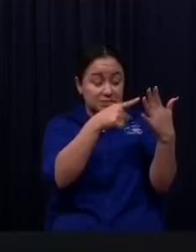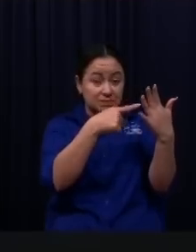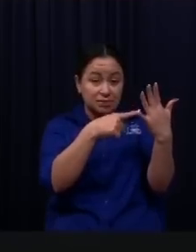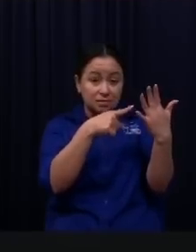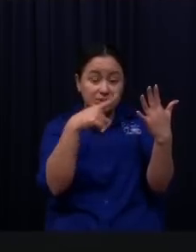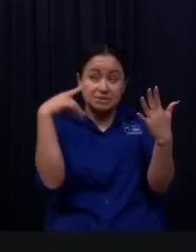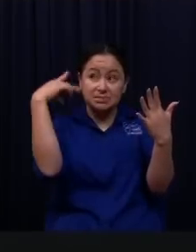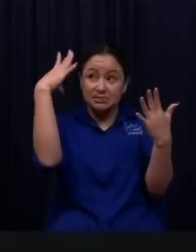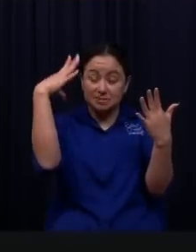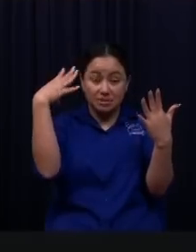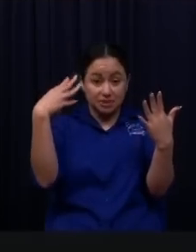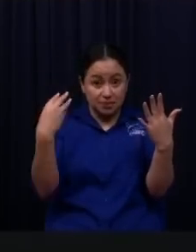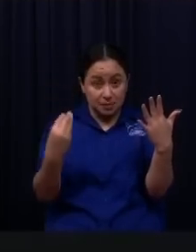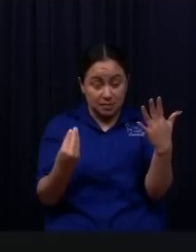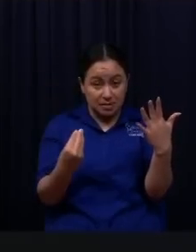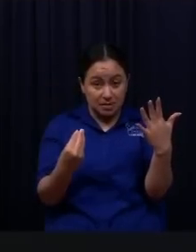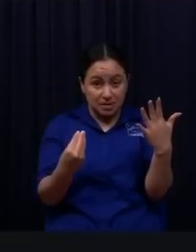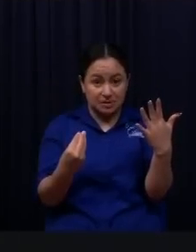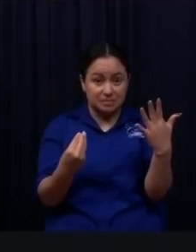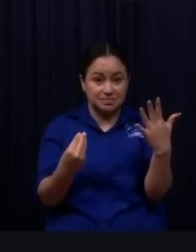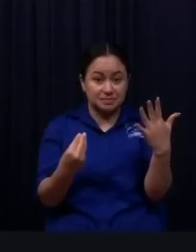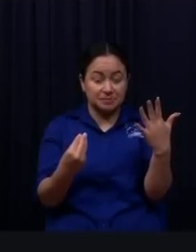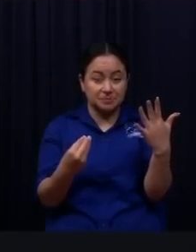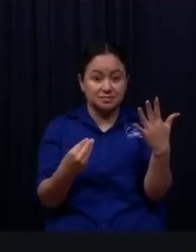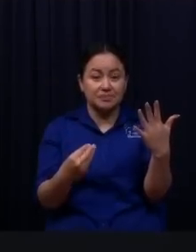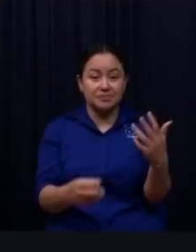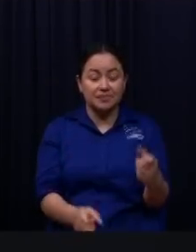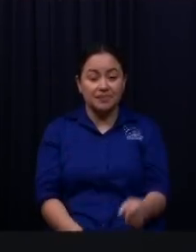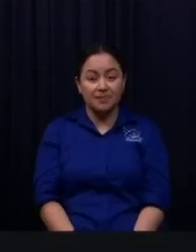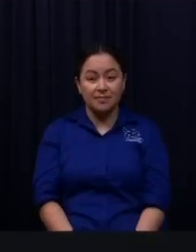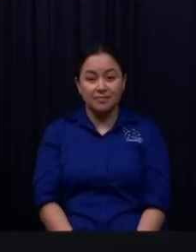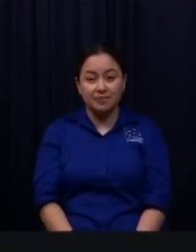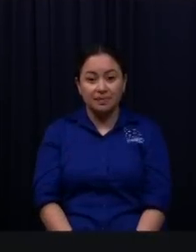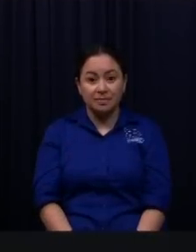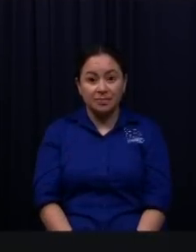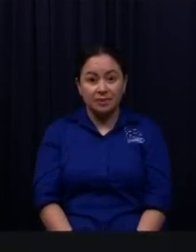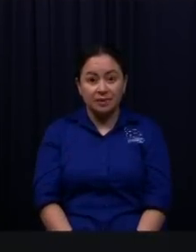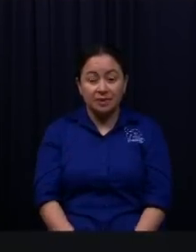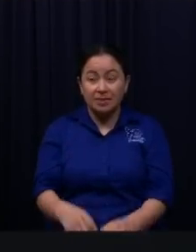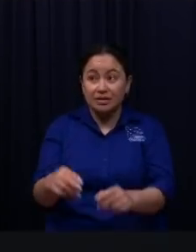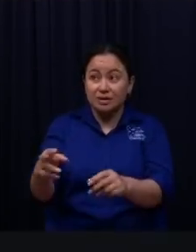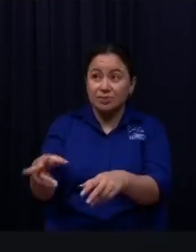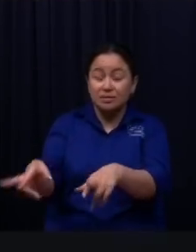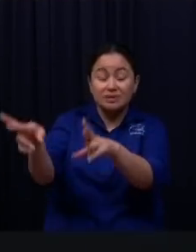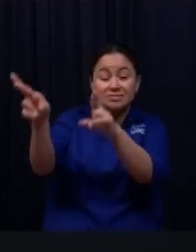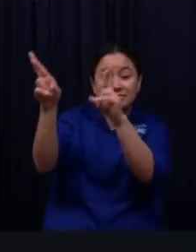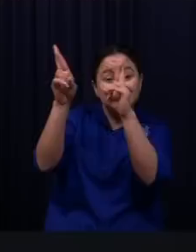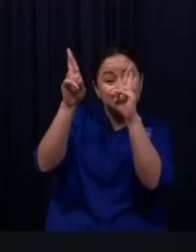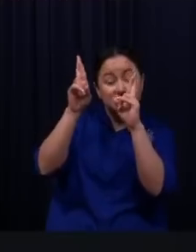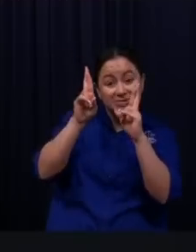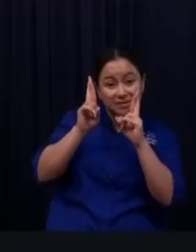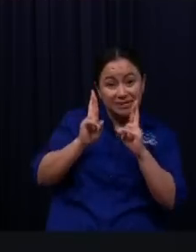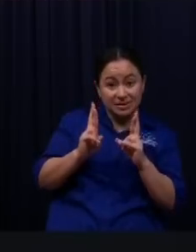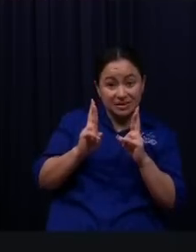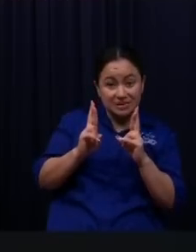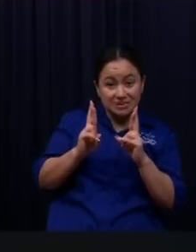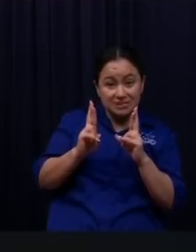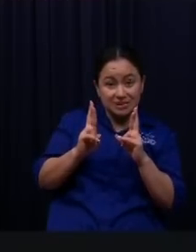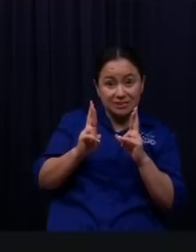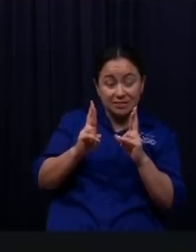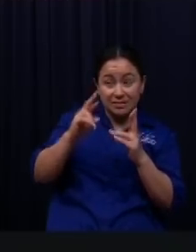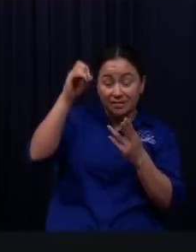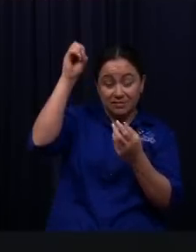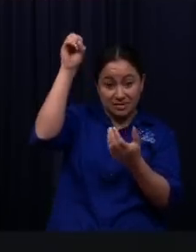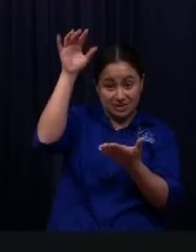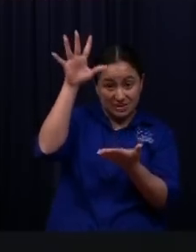espiritual. Un requisito espiritual que va a llevar efectividad en nuestro corazón de las promesas que Dios dio